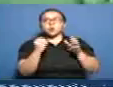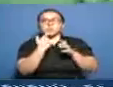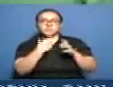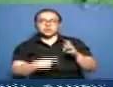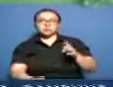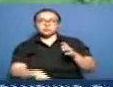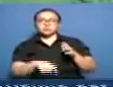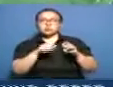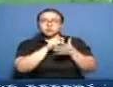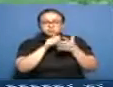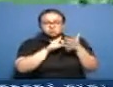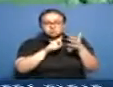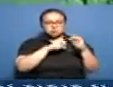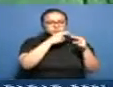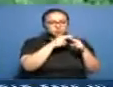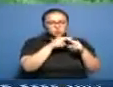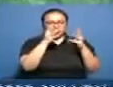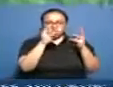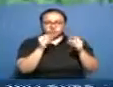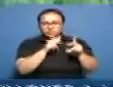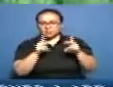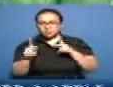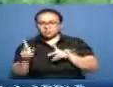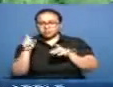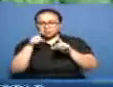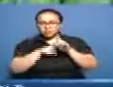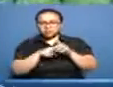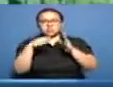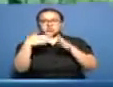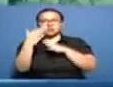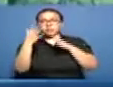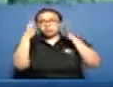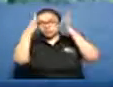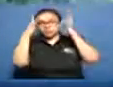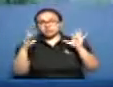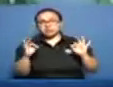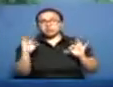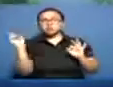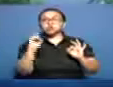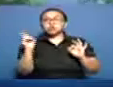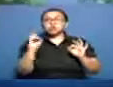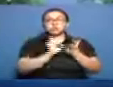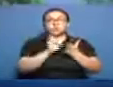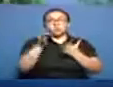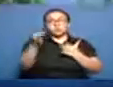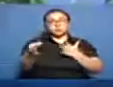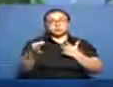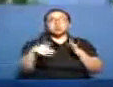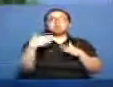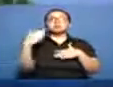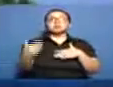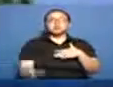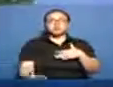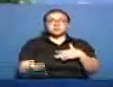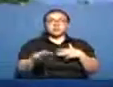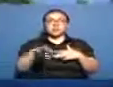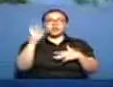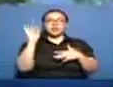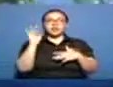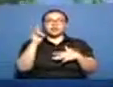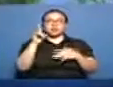su nombre, cuántas personas quieren participar. Y luego deciden en qué provincia quieren participar y luego pueden elegir uno